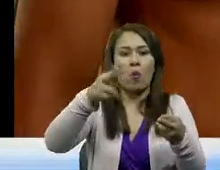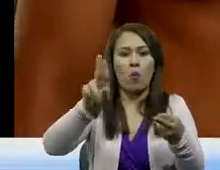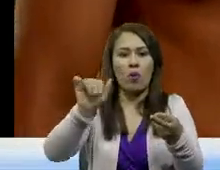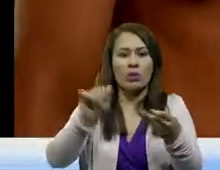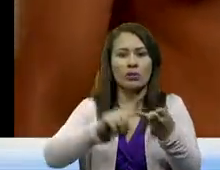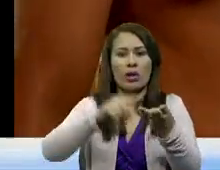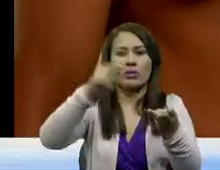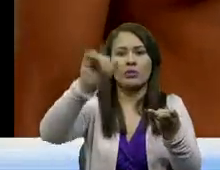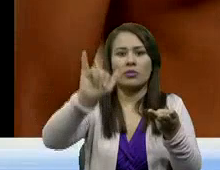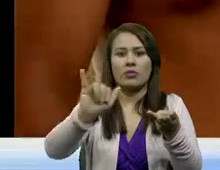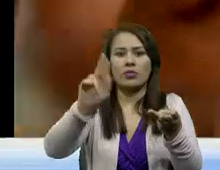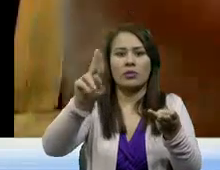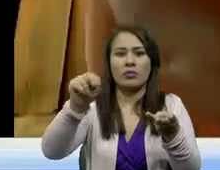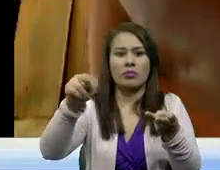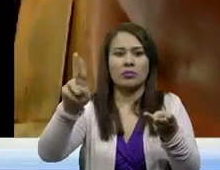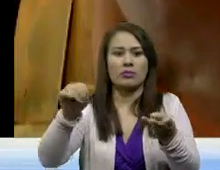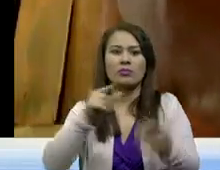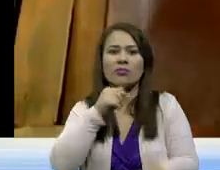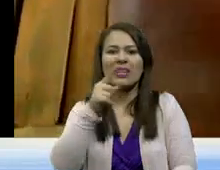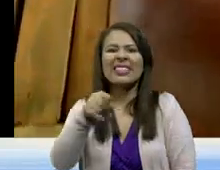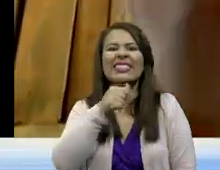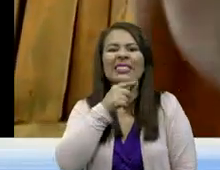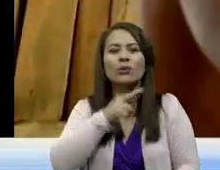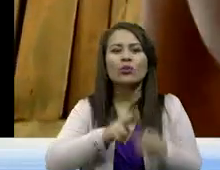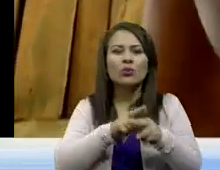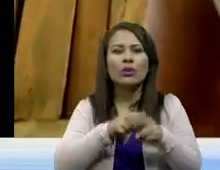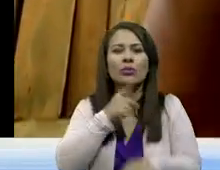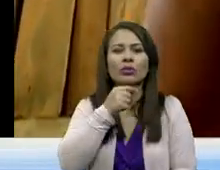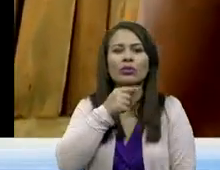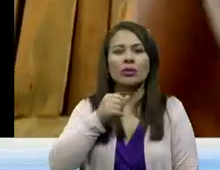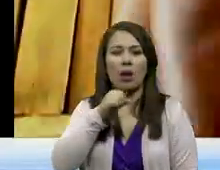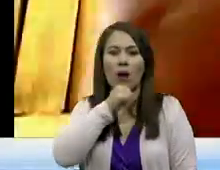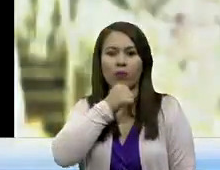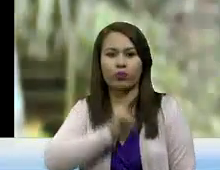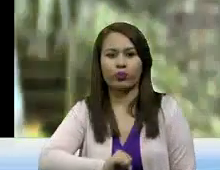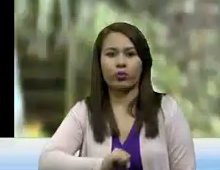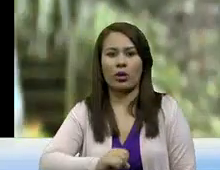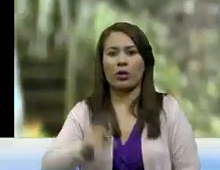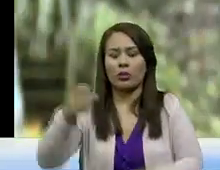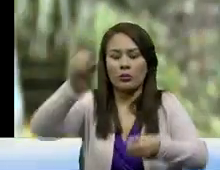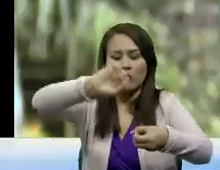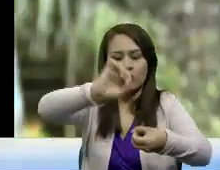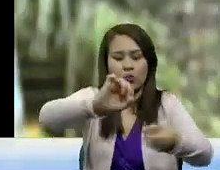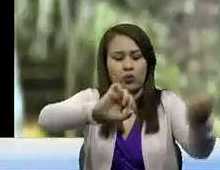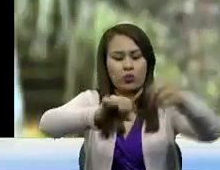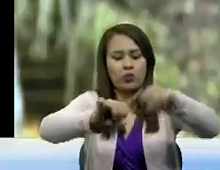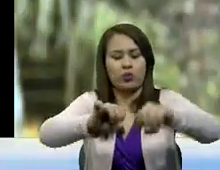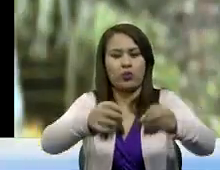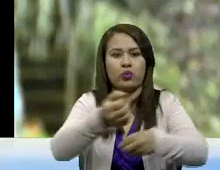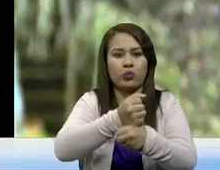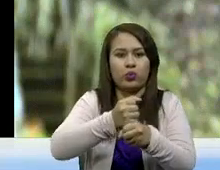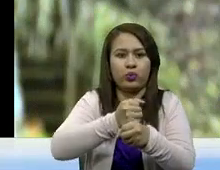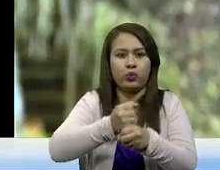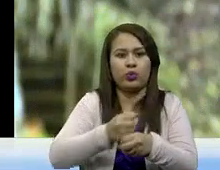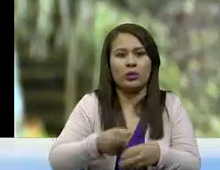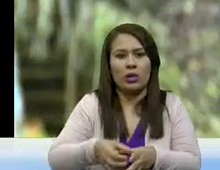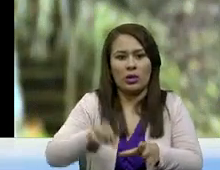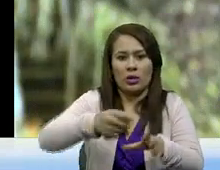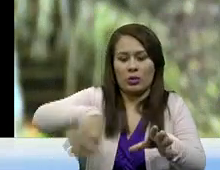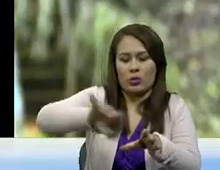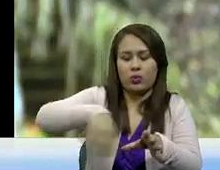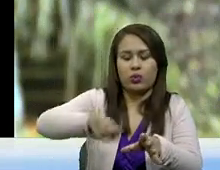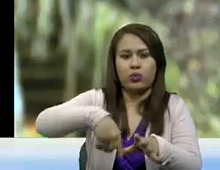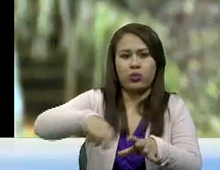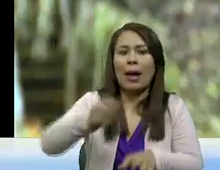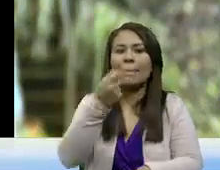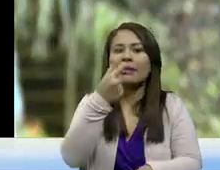más que existen, utilizaron a nuestros abuelos como parte científica, porque ellos mediante ese producto o ese medicamento